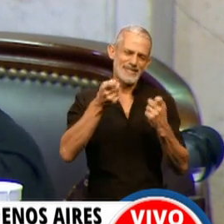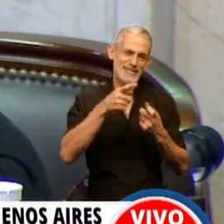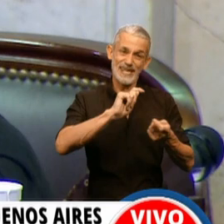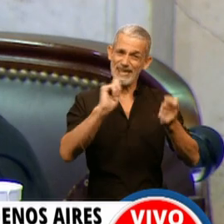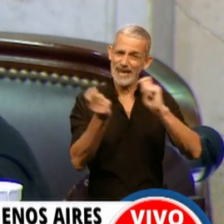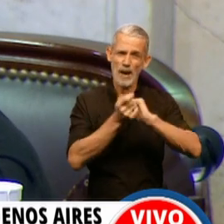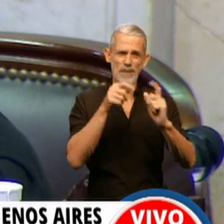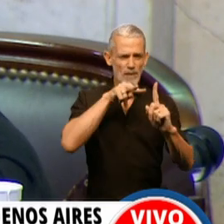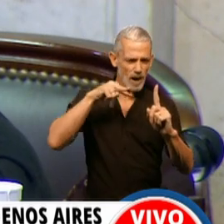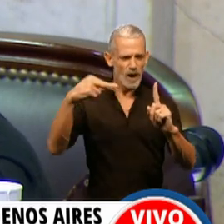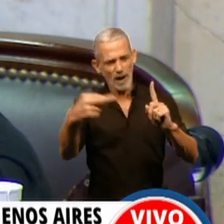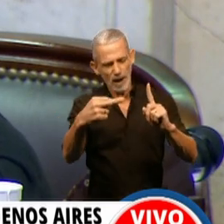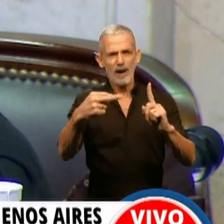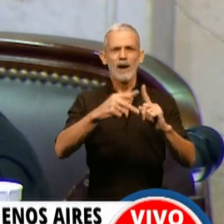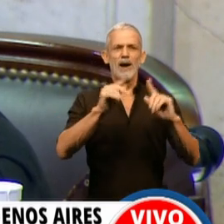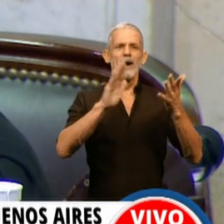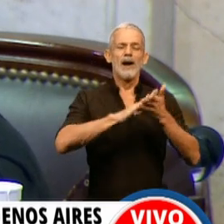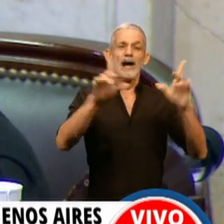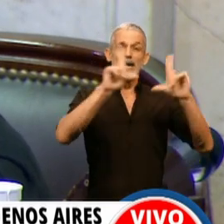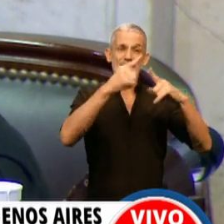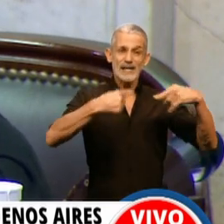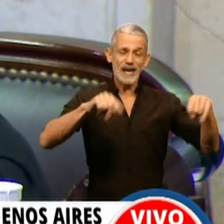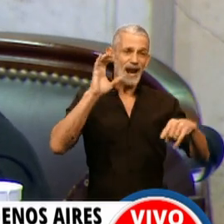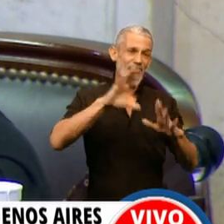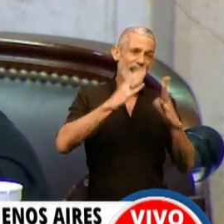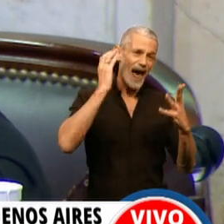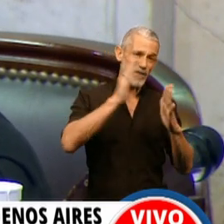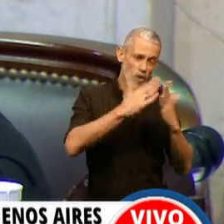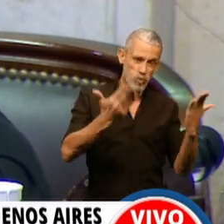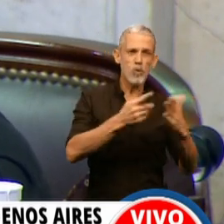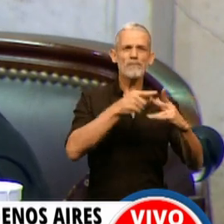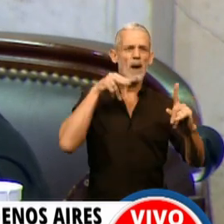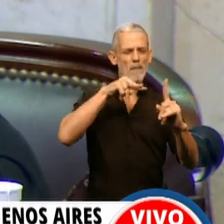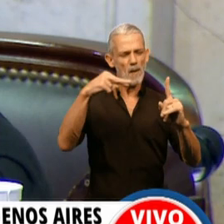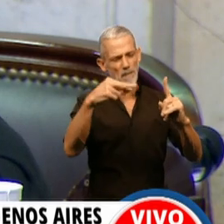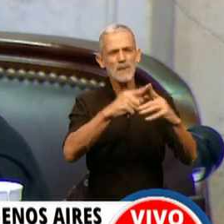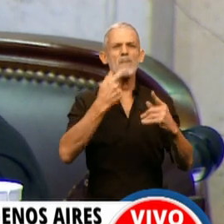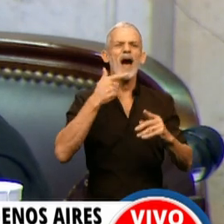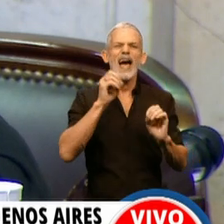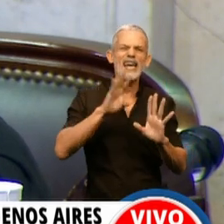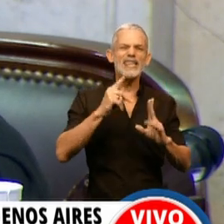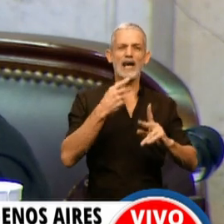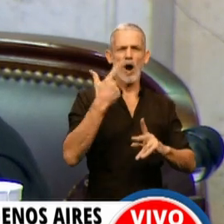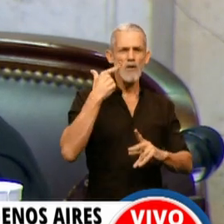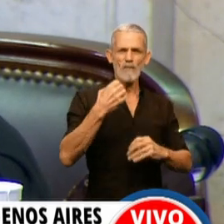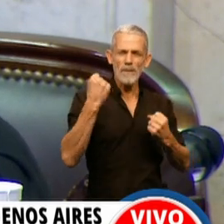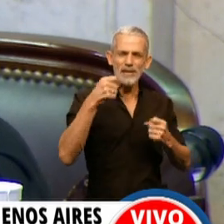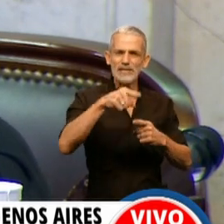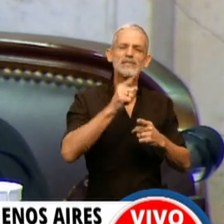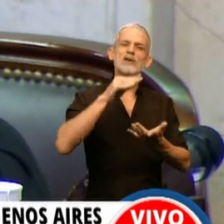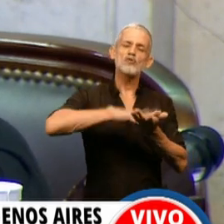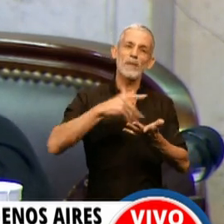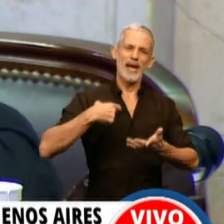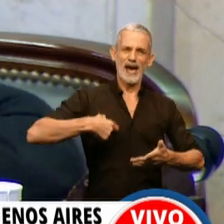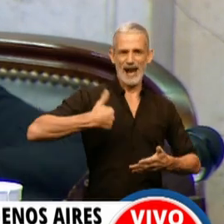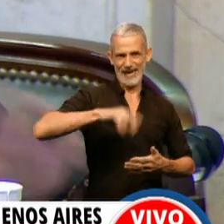cambiar la mirada que tienen los medios sobre los hechos necesitamos una mirada crítica y feminista de lo que está ocurriendo en